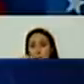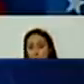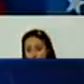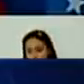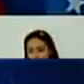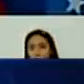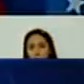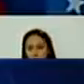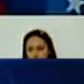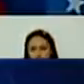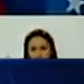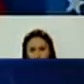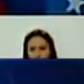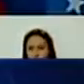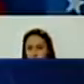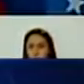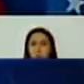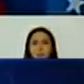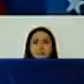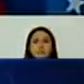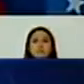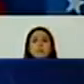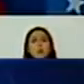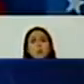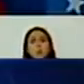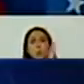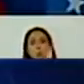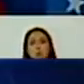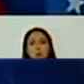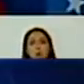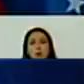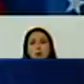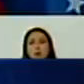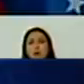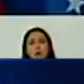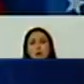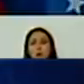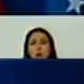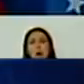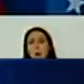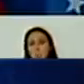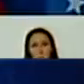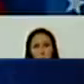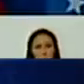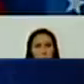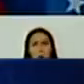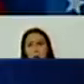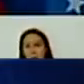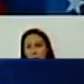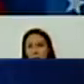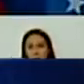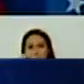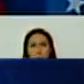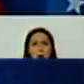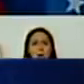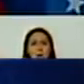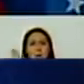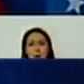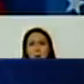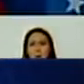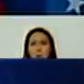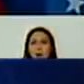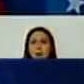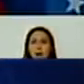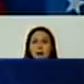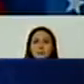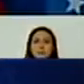por el Estado venezolano, en una demostración férrea del combate a este flagelo y de la sanción